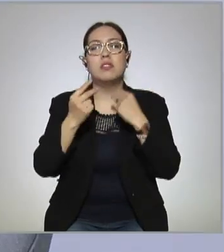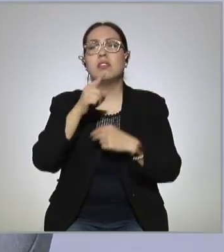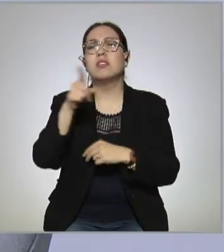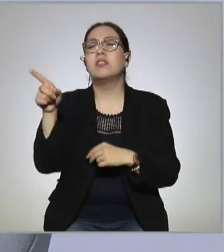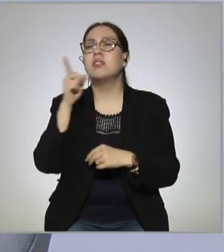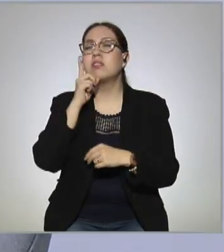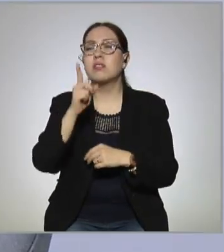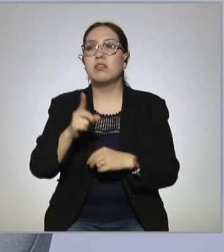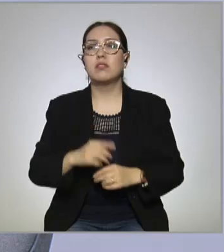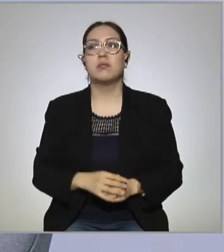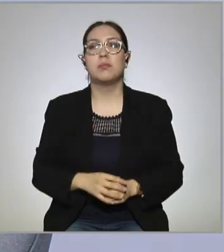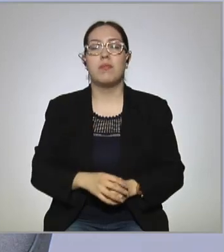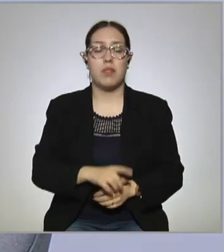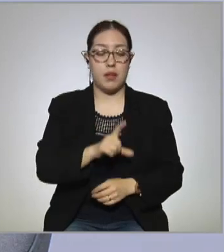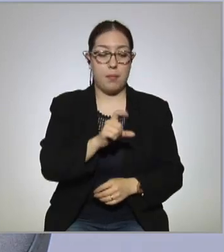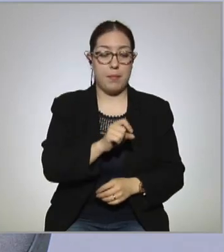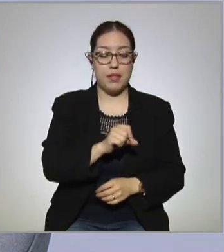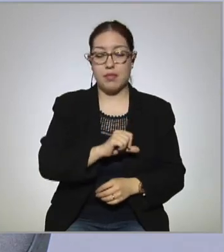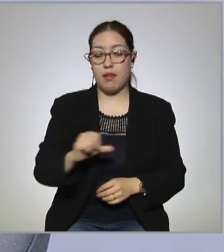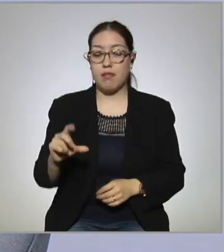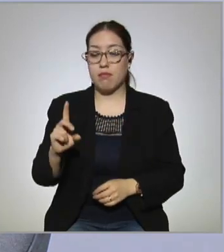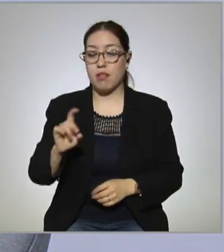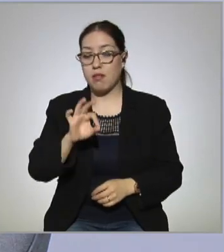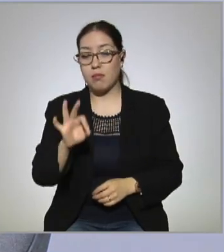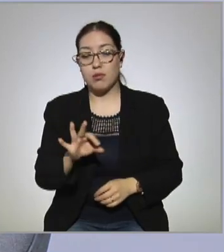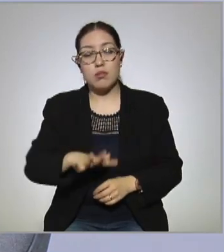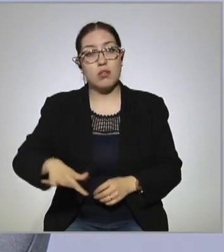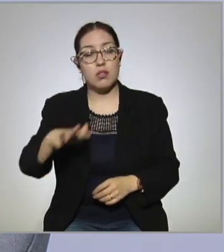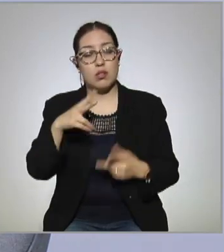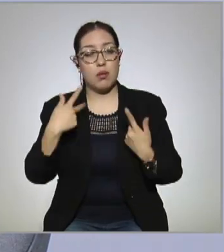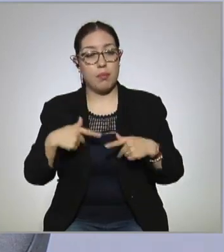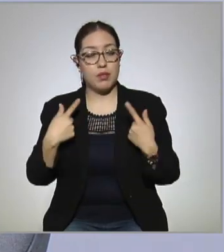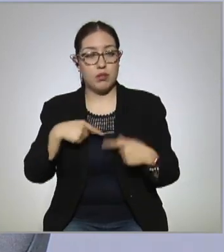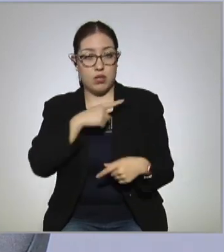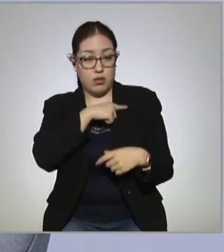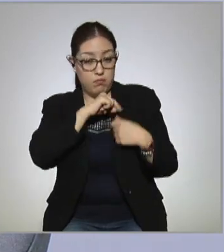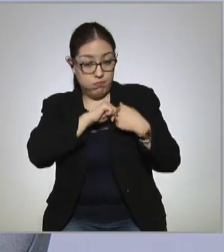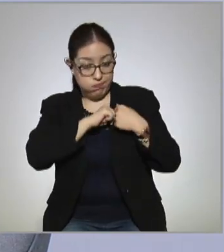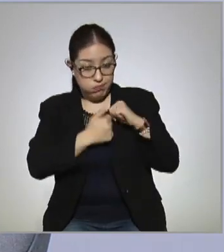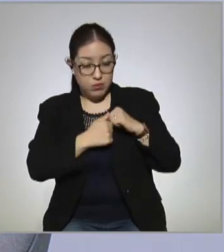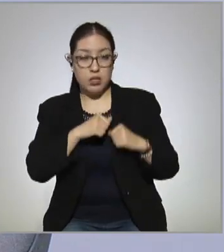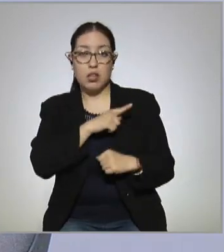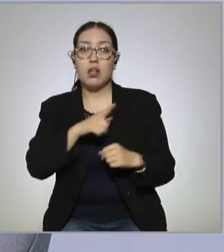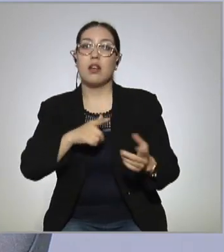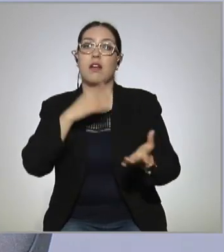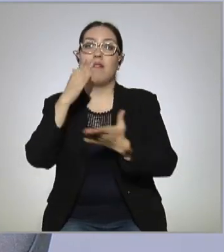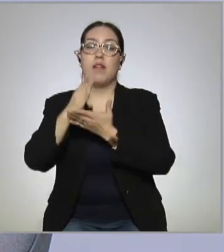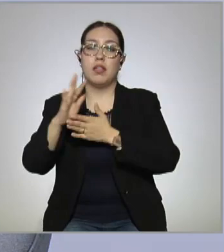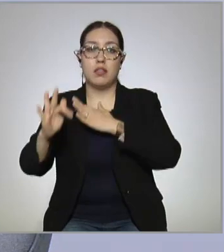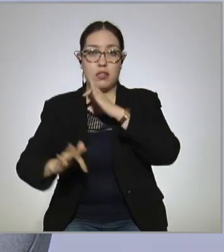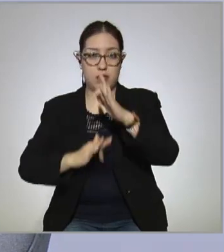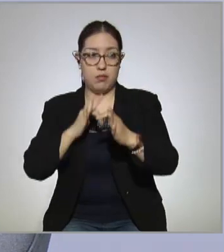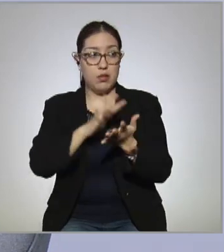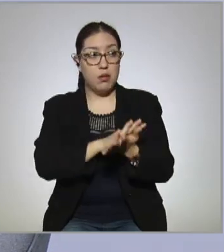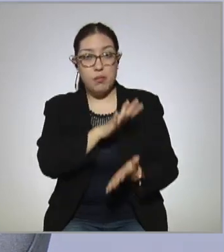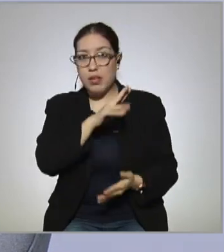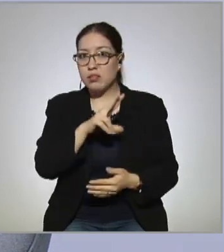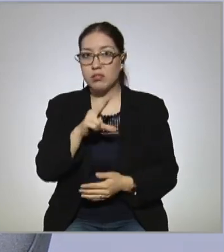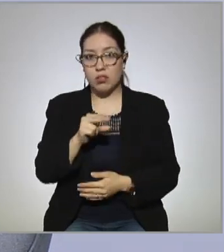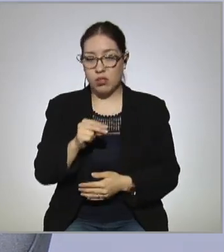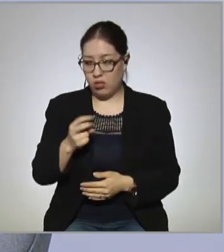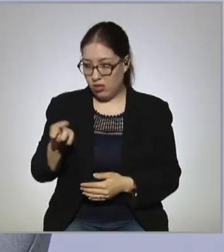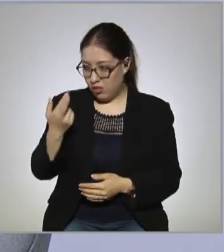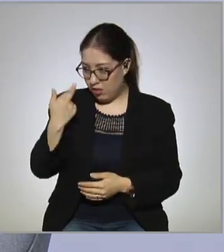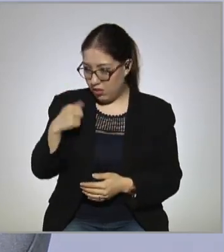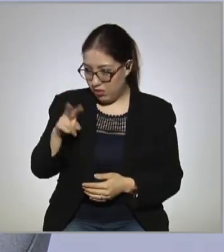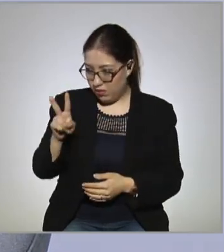comentaron que del 20 al 30% de las personas con lesión de manguito rotador son las que llegan a tratamiento quirúrgico y las demás no. Nada más para puntualizar